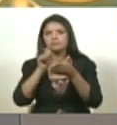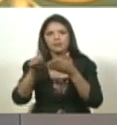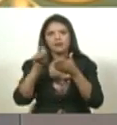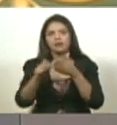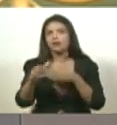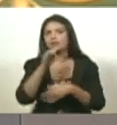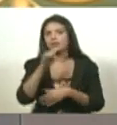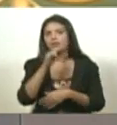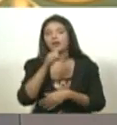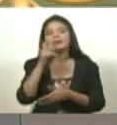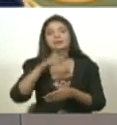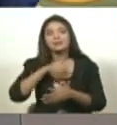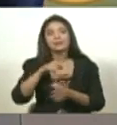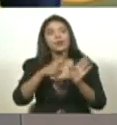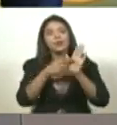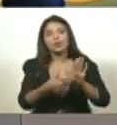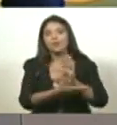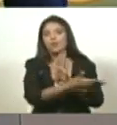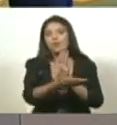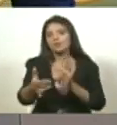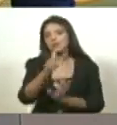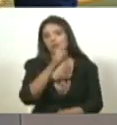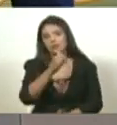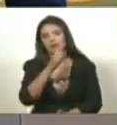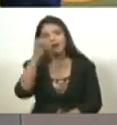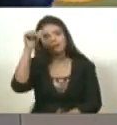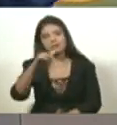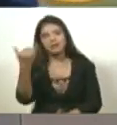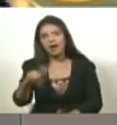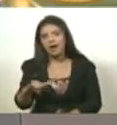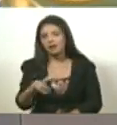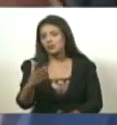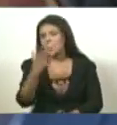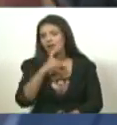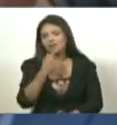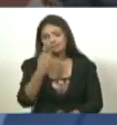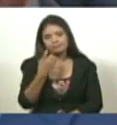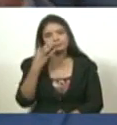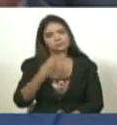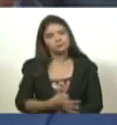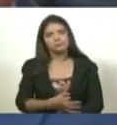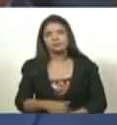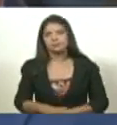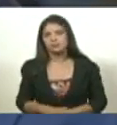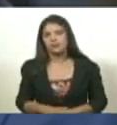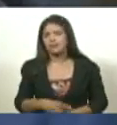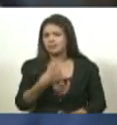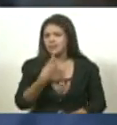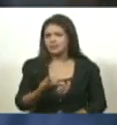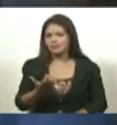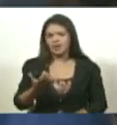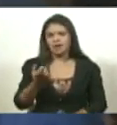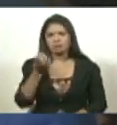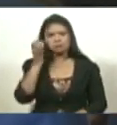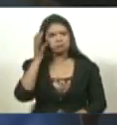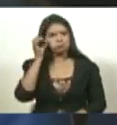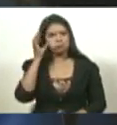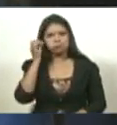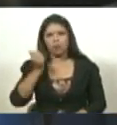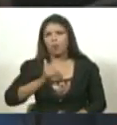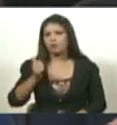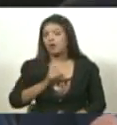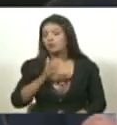de los transmisores de la noticia. Aquí hay una serie de irresponsables que dicen cualquier barbaridad